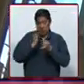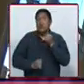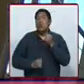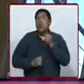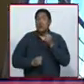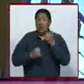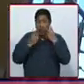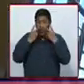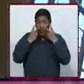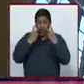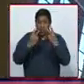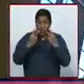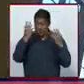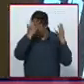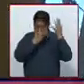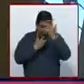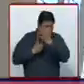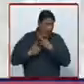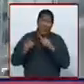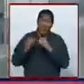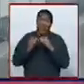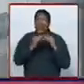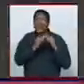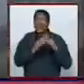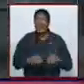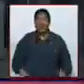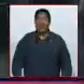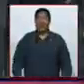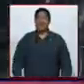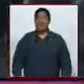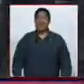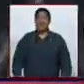recorrido para que usted vea lo linda que es esta ciudad.